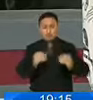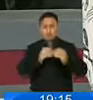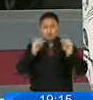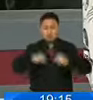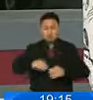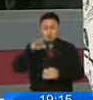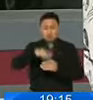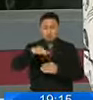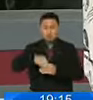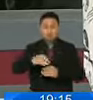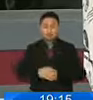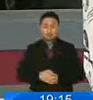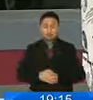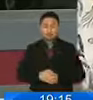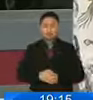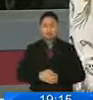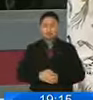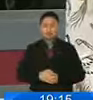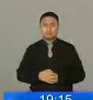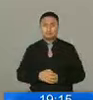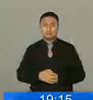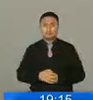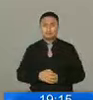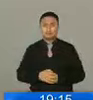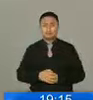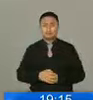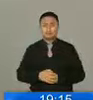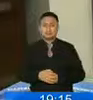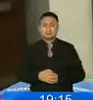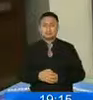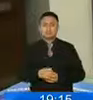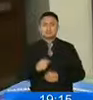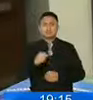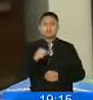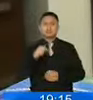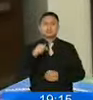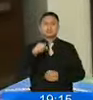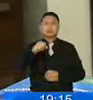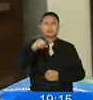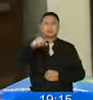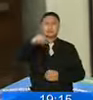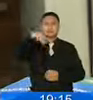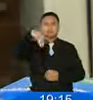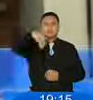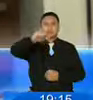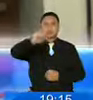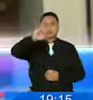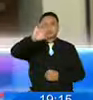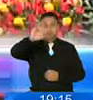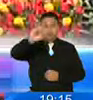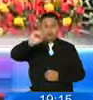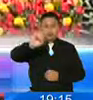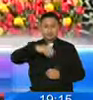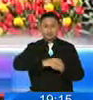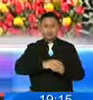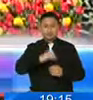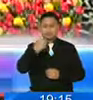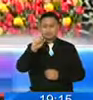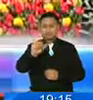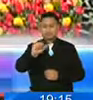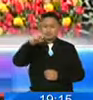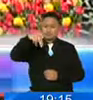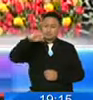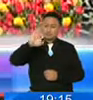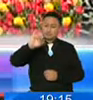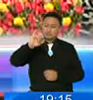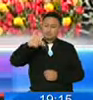voto responsable, asegura. Para Santiago Basabe y Marco Navas, dos expertos politólogos, el debate realizado por la